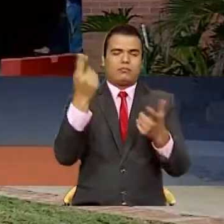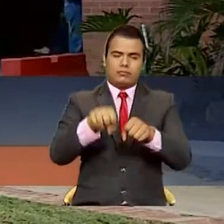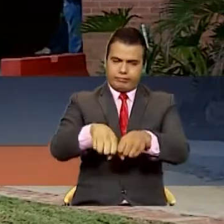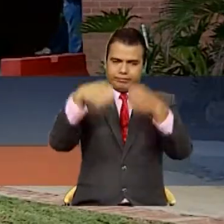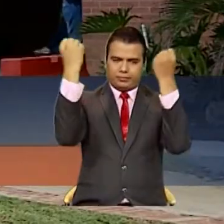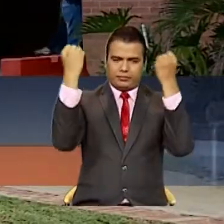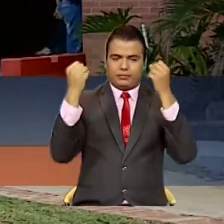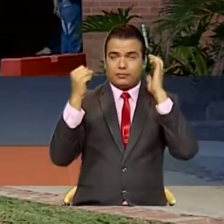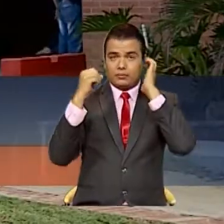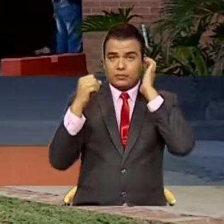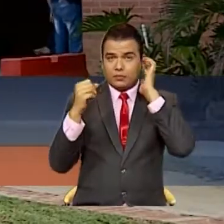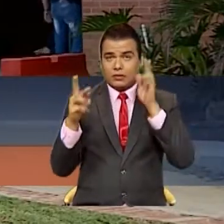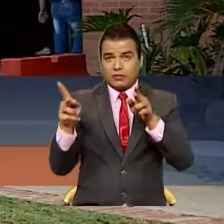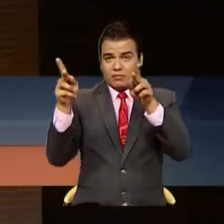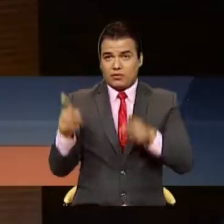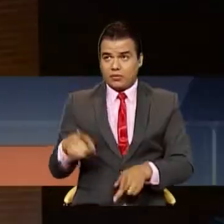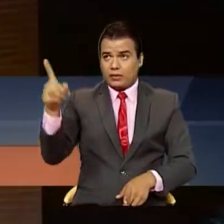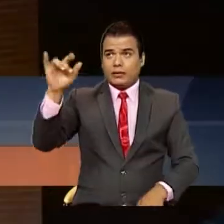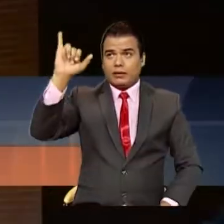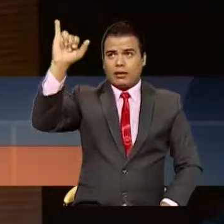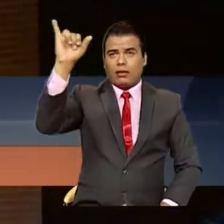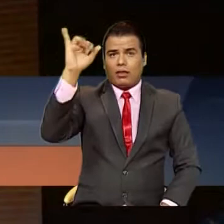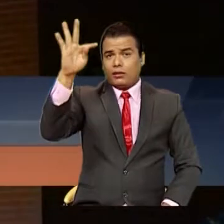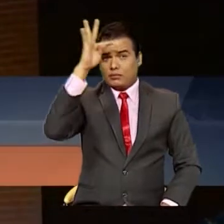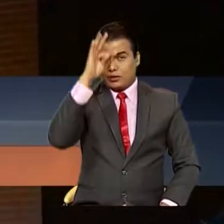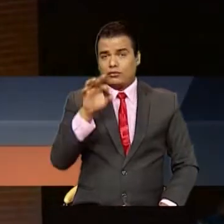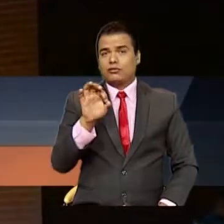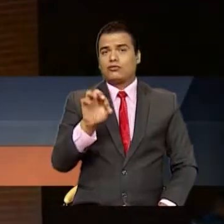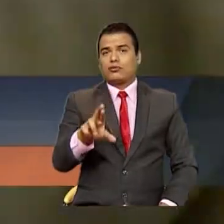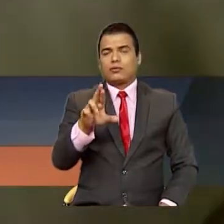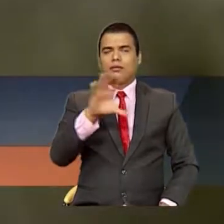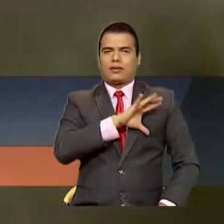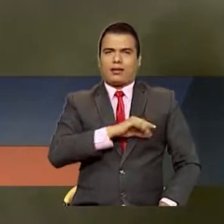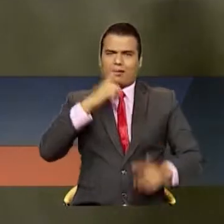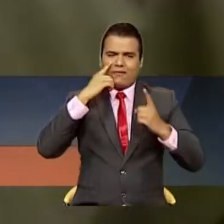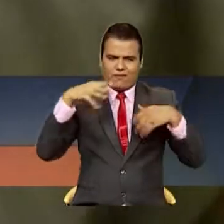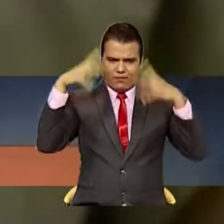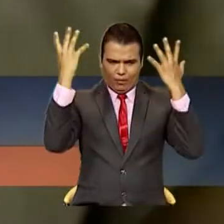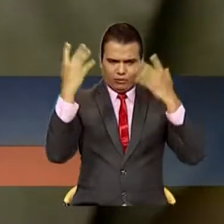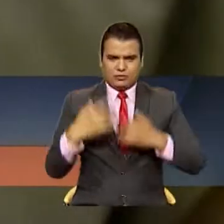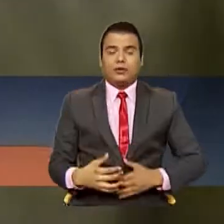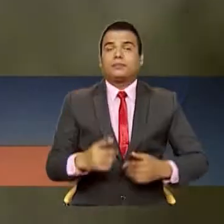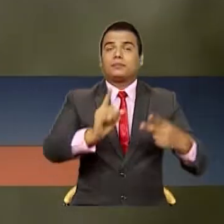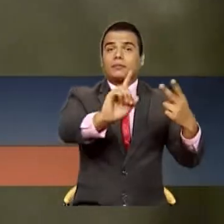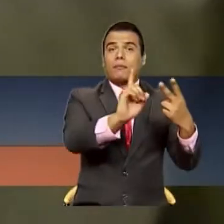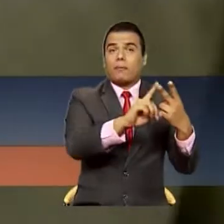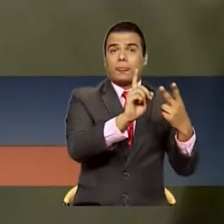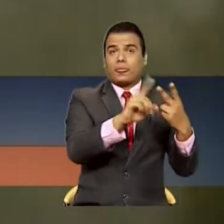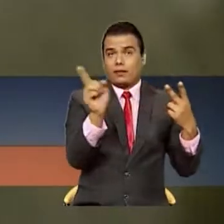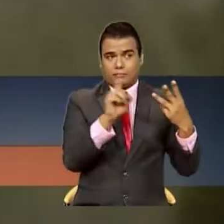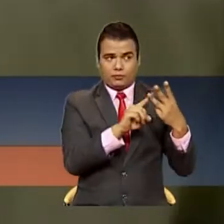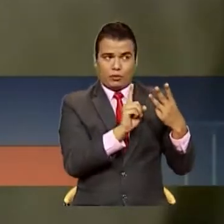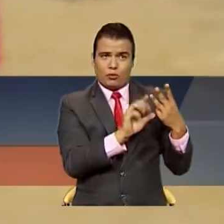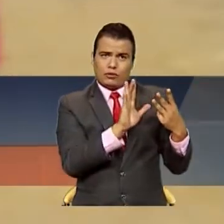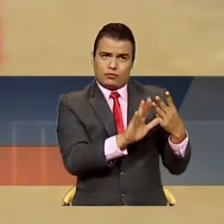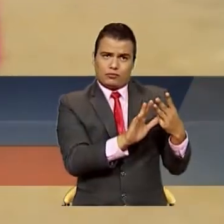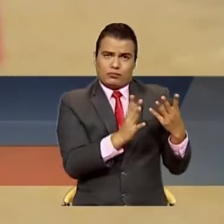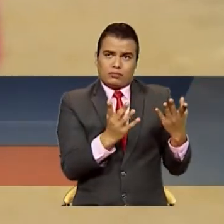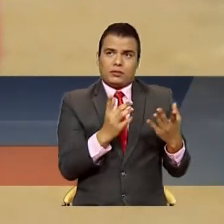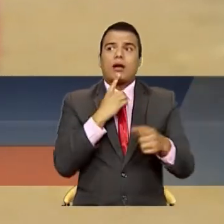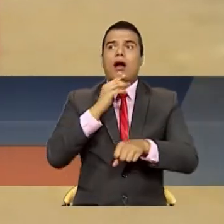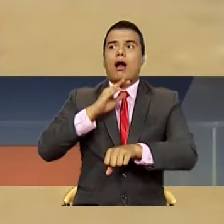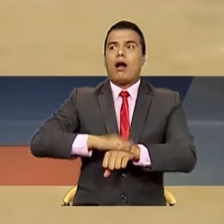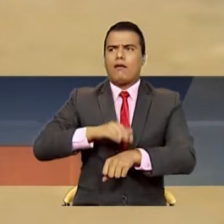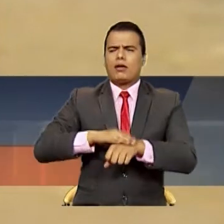La víctima se encuentra recluida en la clínica Valle del Lili, en el sur de Cali. En otros dos hechos, que no han sido reconocidos por las autoridades, dos padres